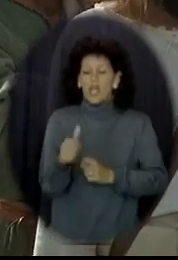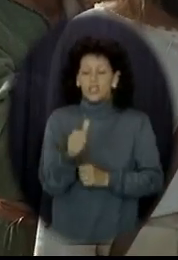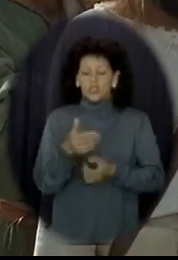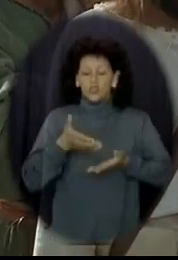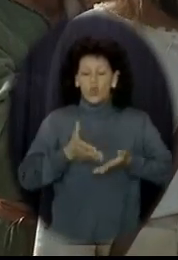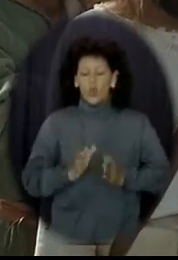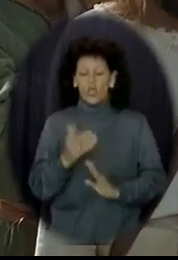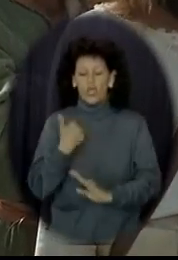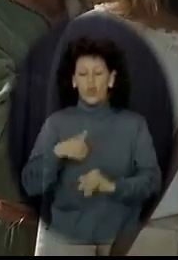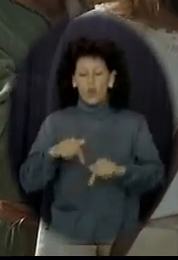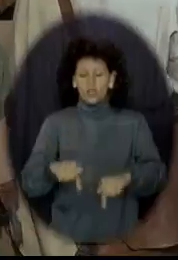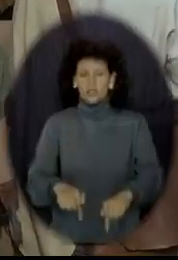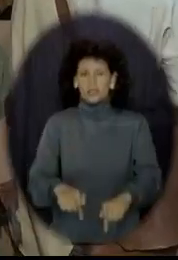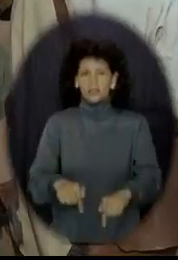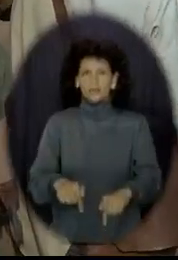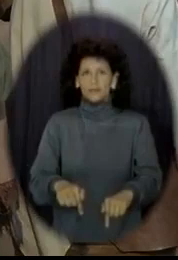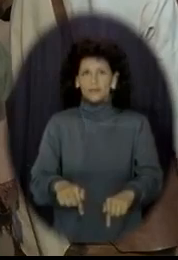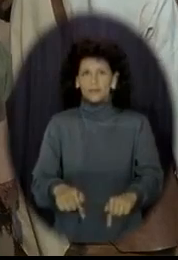Trae a tu hijo.